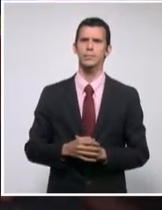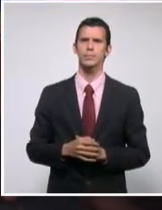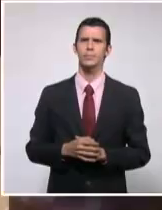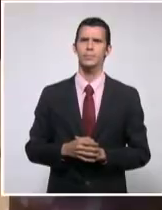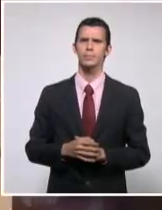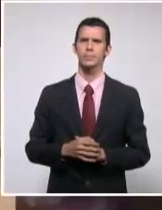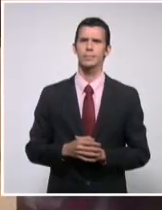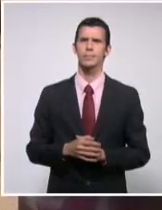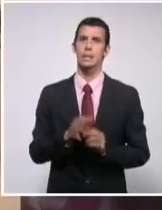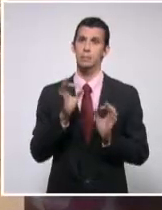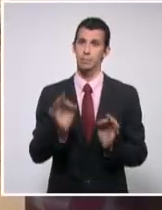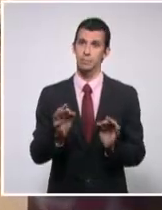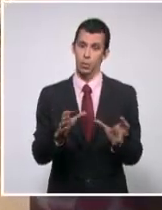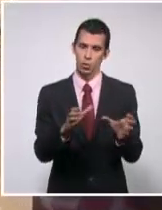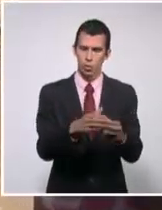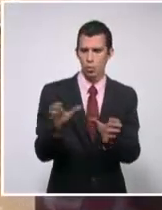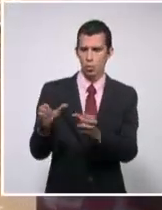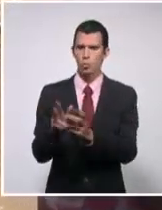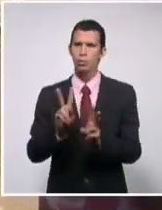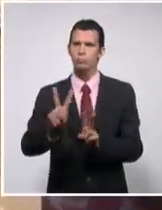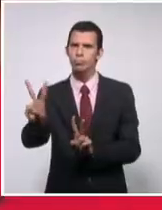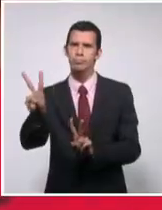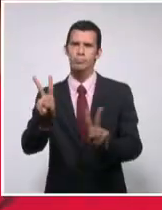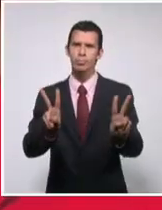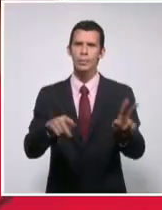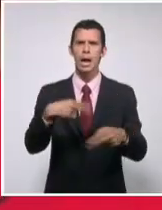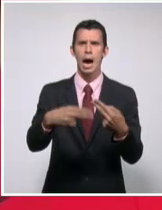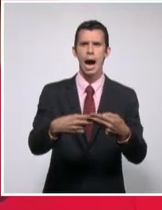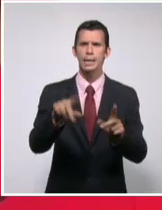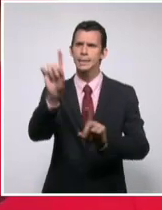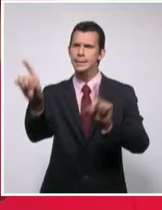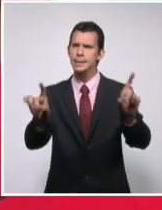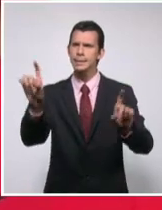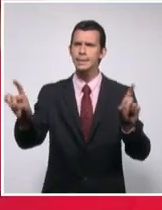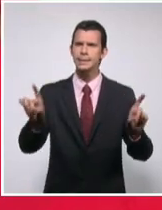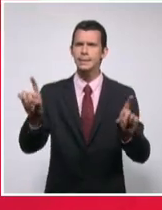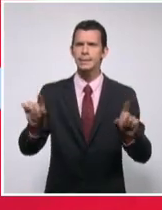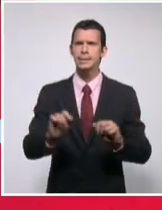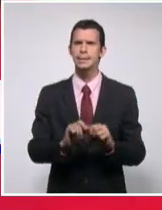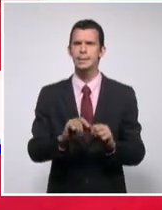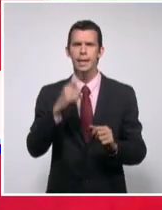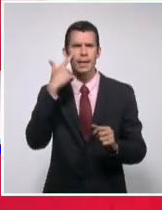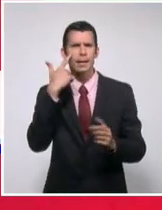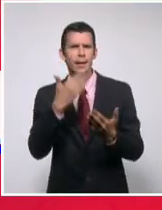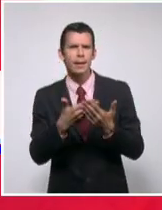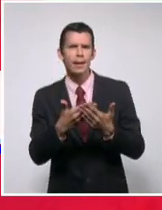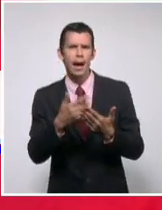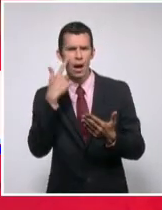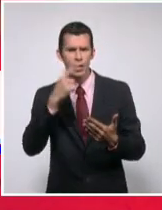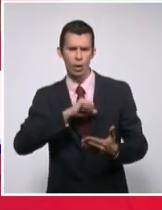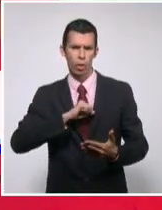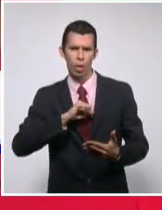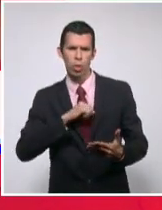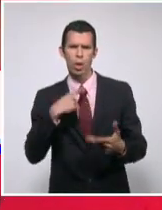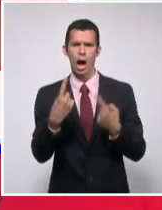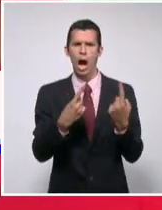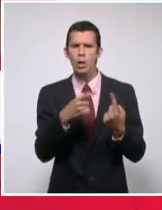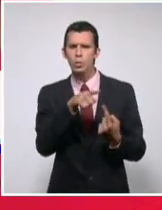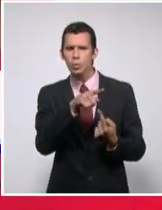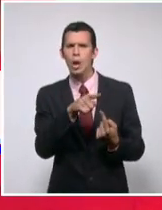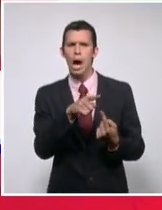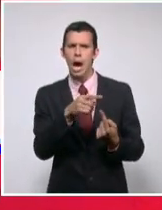orientadas detectan síntomas y aconsejan que estos apartados y que lleguen los médicos hasta aquí bueno para mí